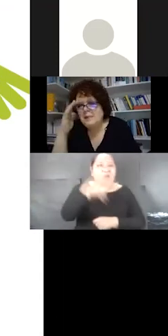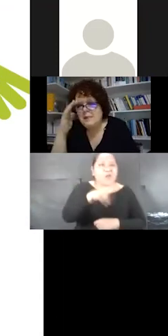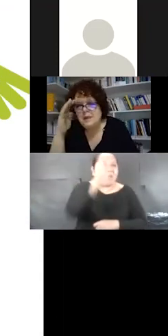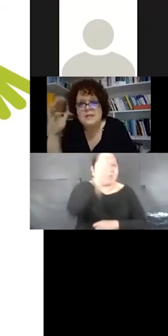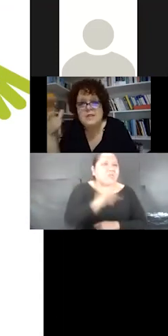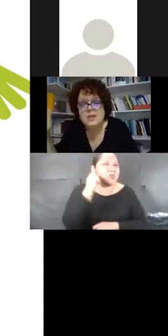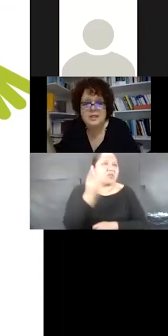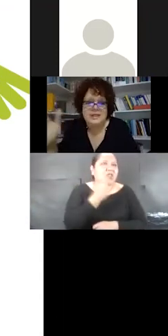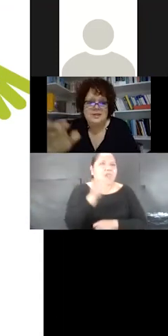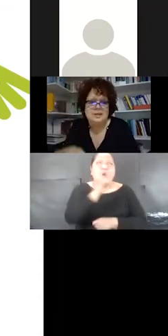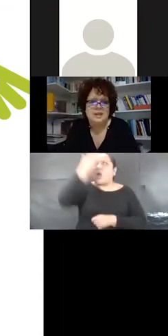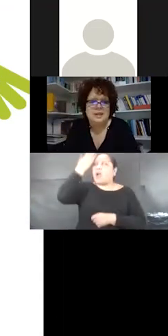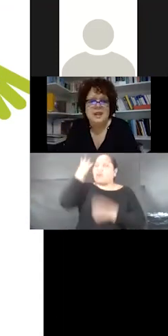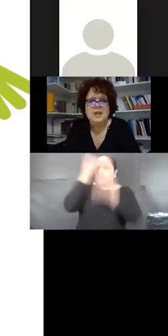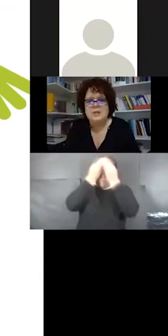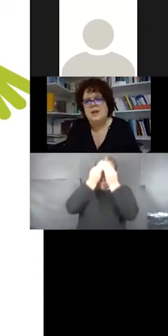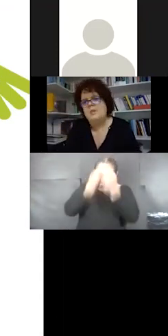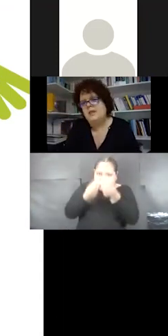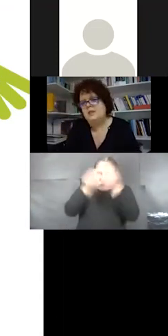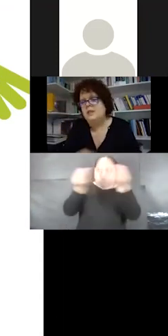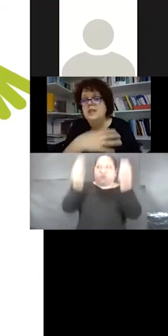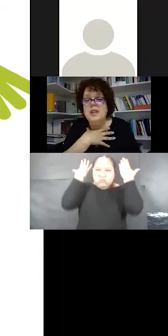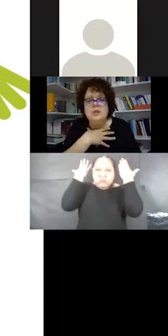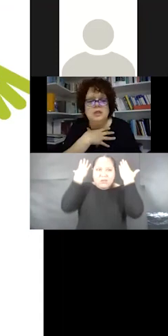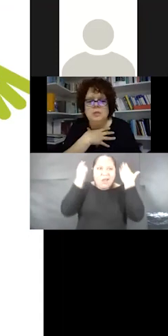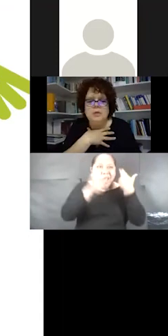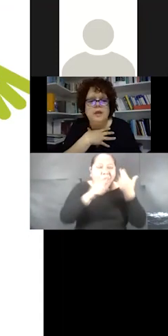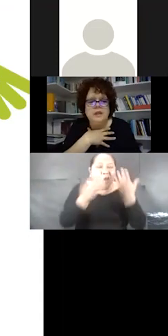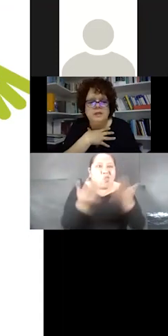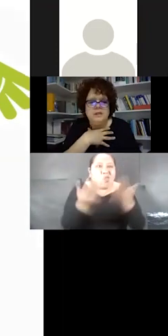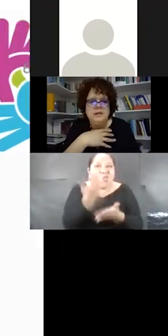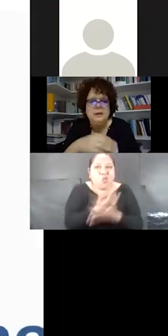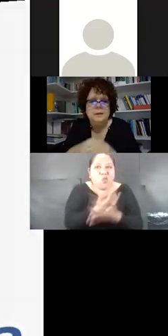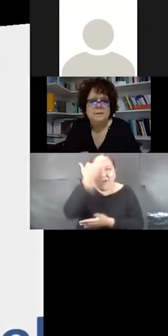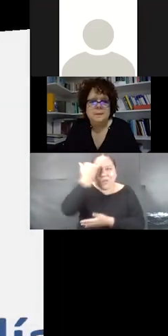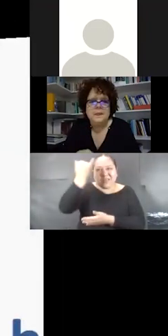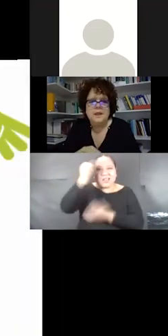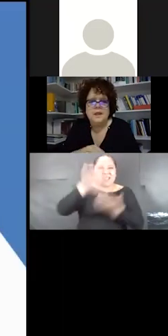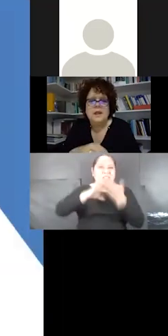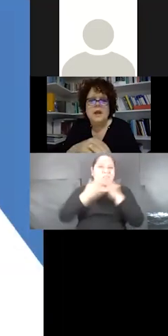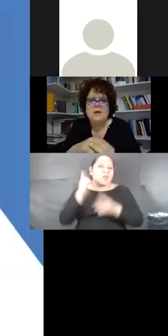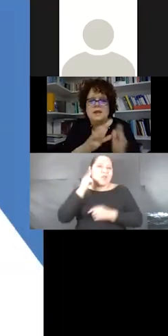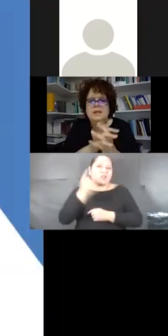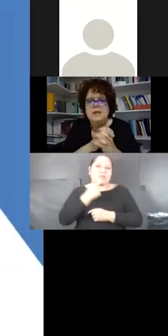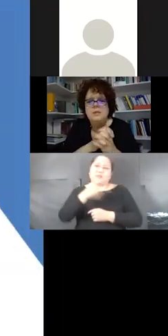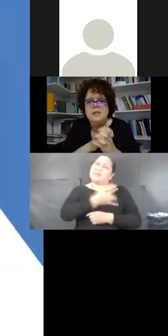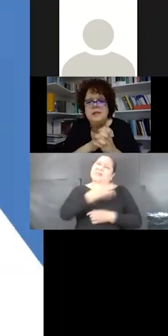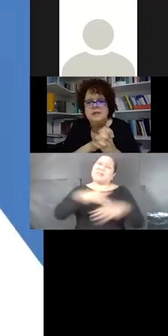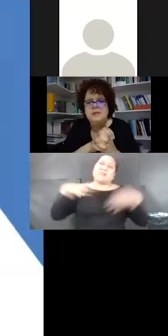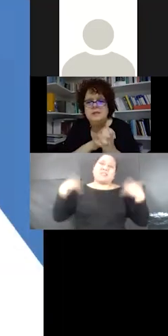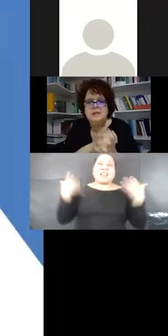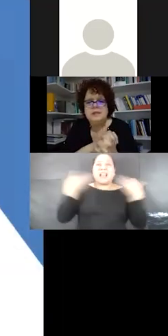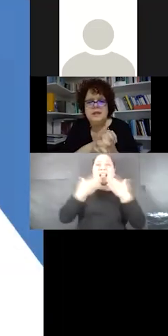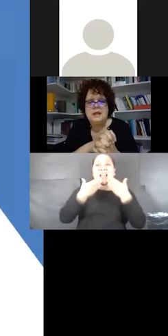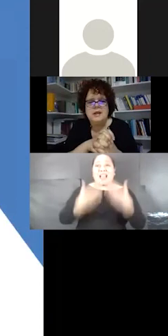ya cambió la visión que tienen ustedes sobre la comunidad sorda y eso nos hace muy felices. Ok, hasta aquí muchas